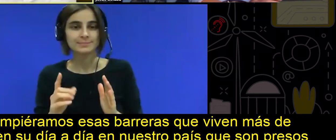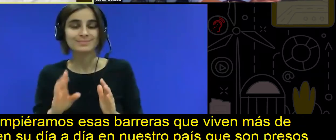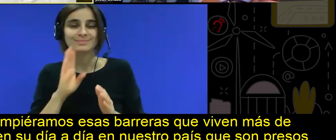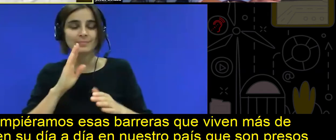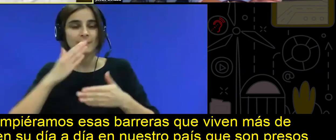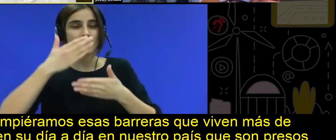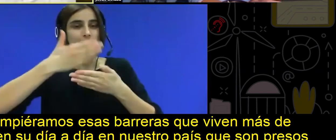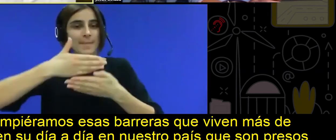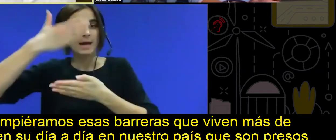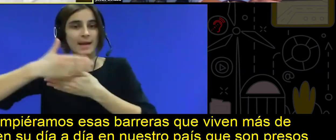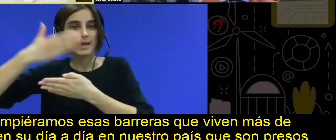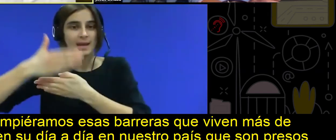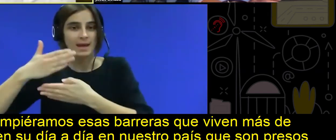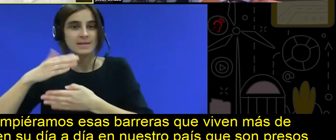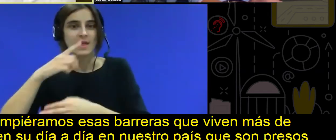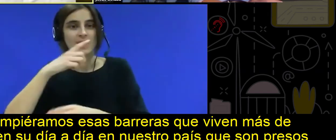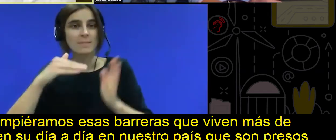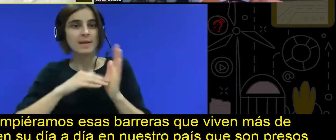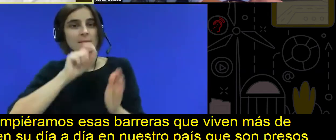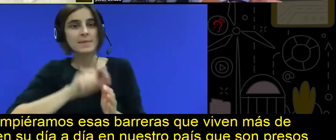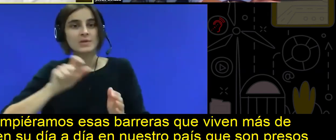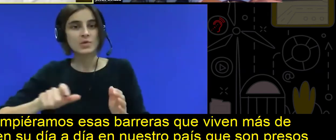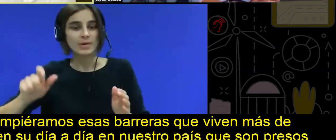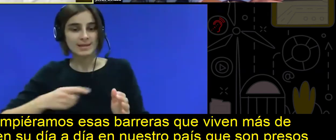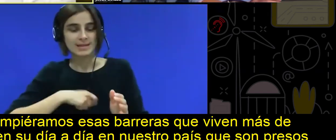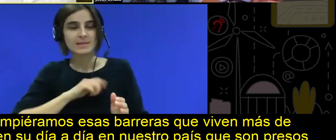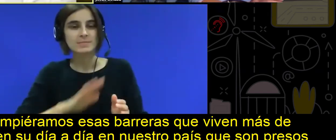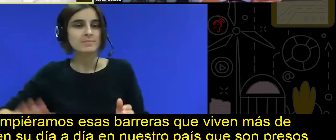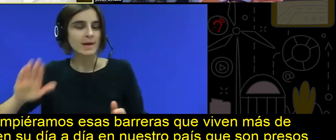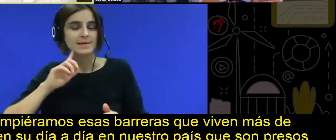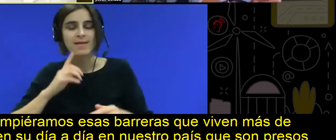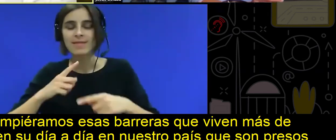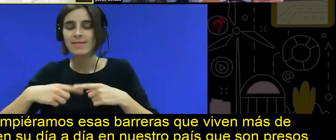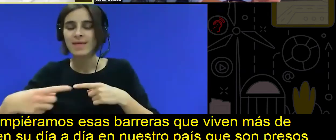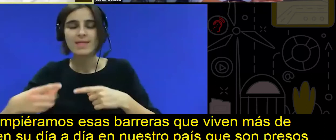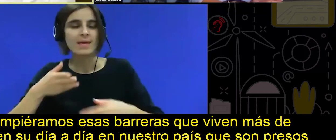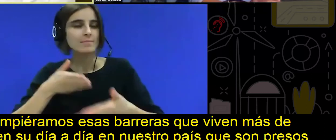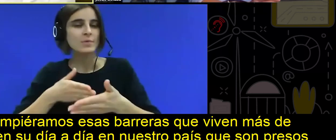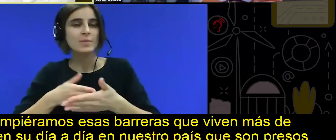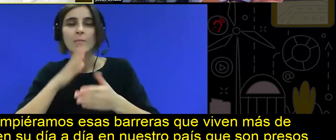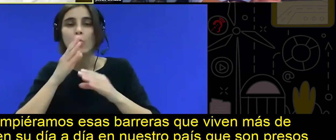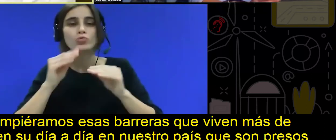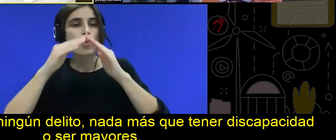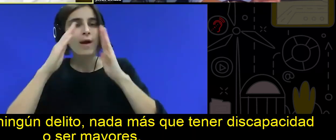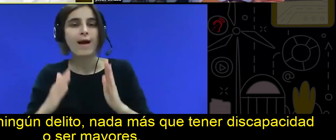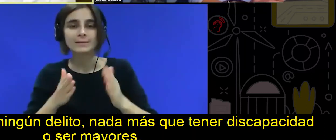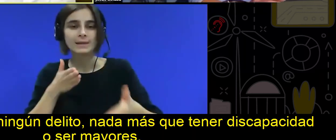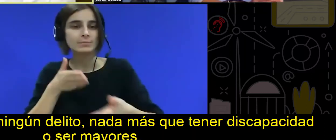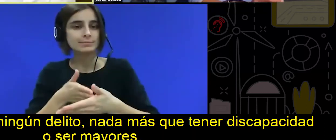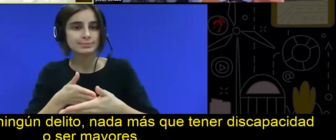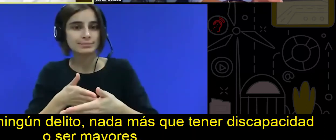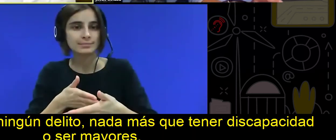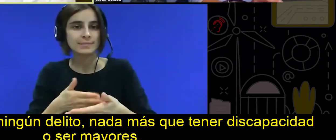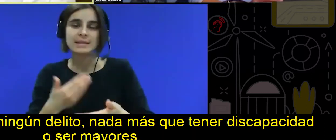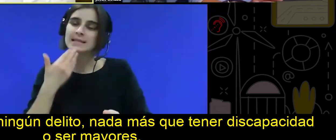que viven más de 100.000 personas en nuestro país en su día a día por falta de accesibilidad a su vivienda y que son presos sin haber cometido